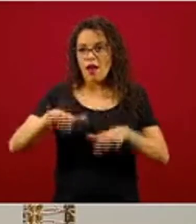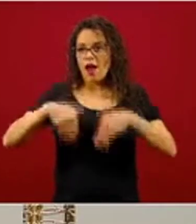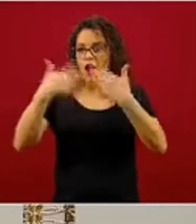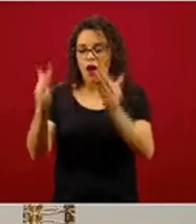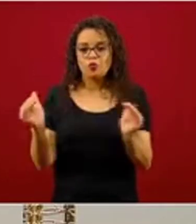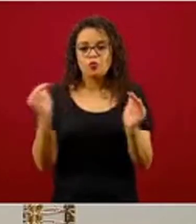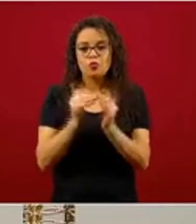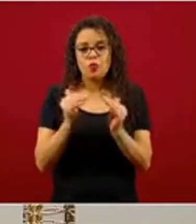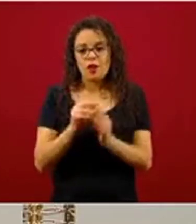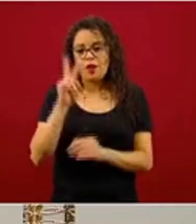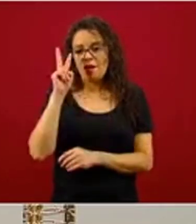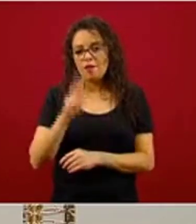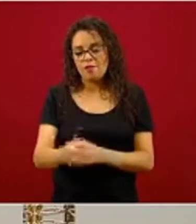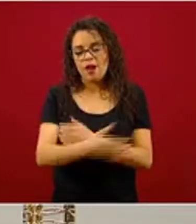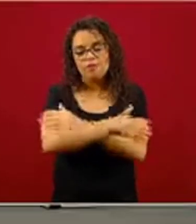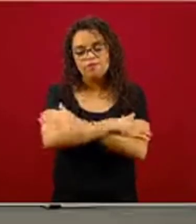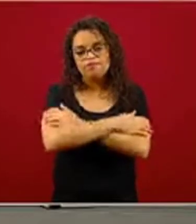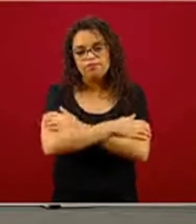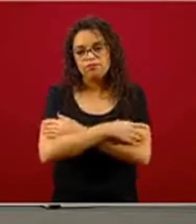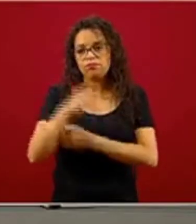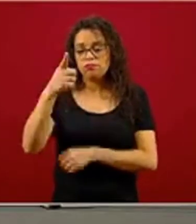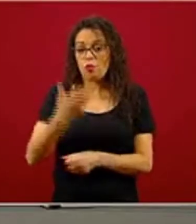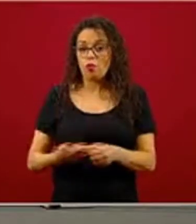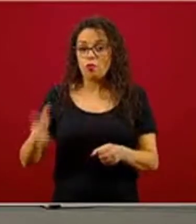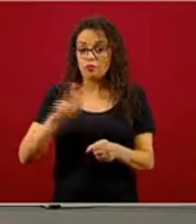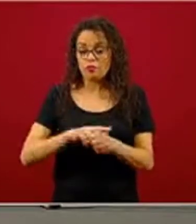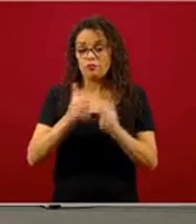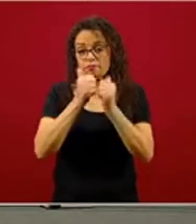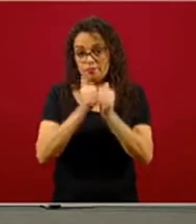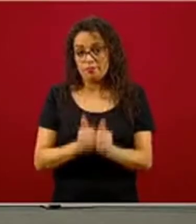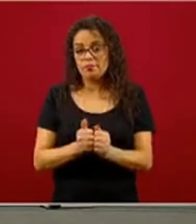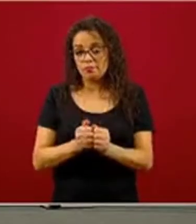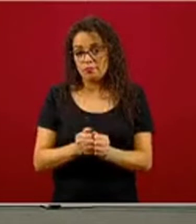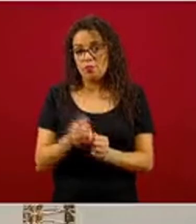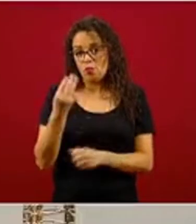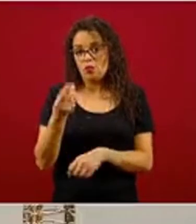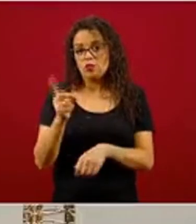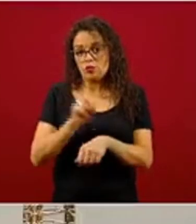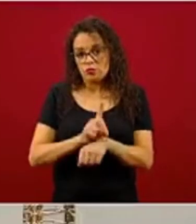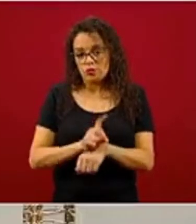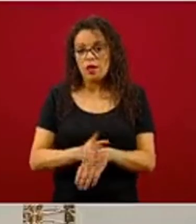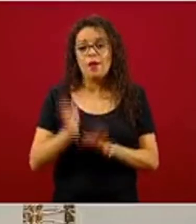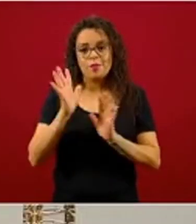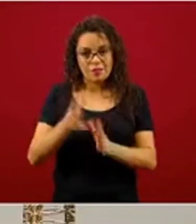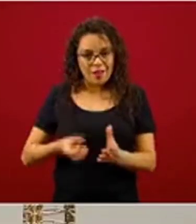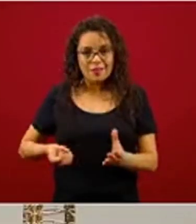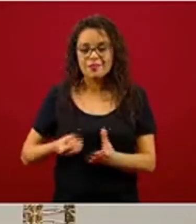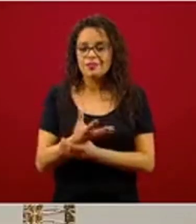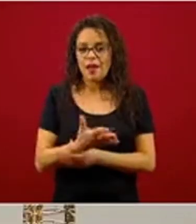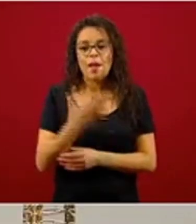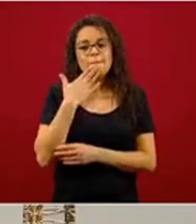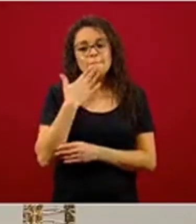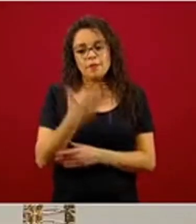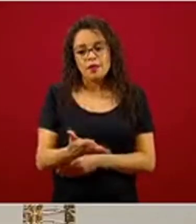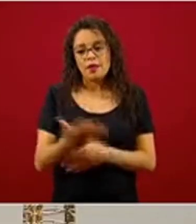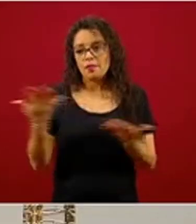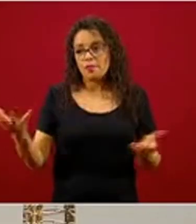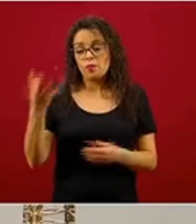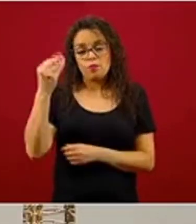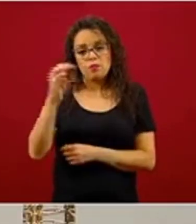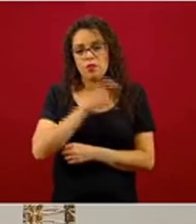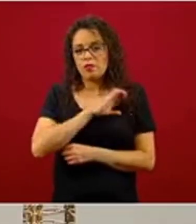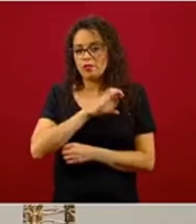afecto. Estuvo hospitalizada algunos días, pero salió, está muy bien y bueno, la queremos mucho. Como a